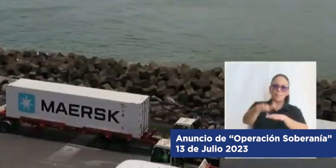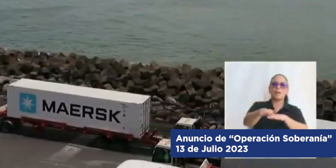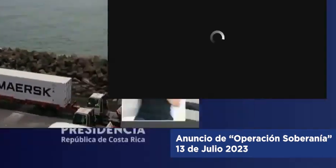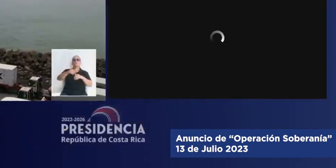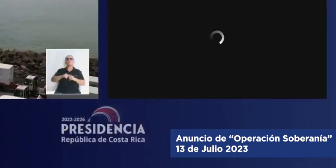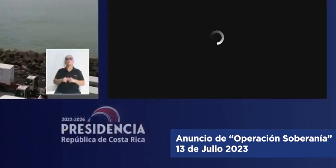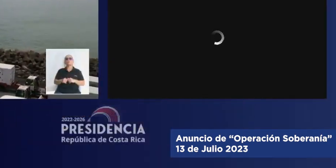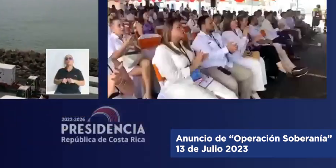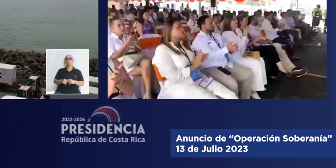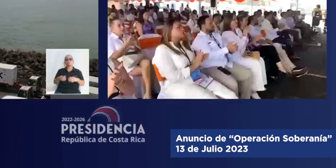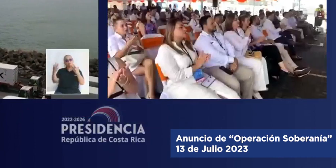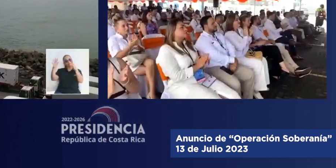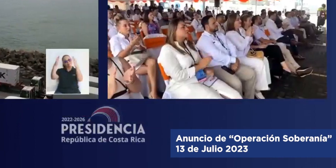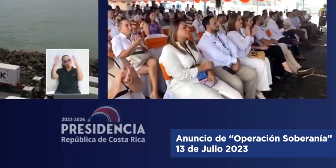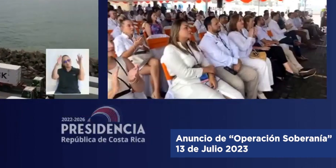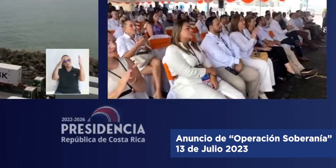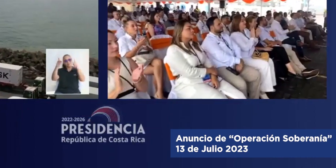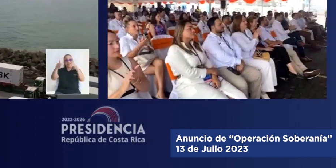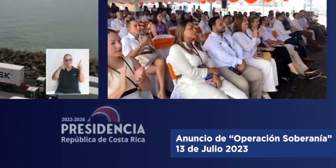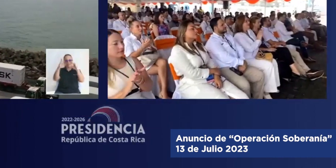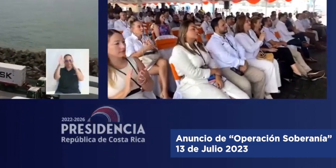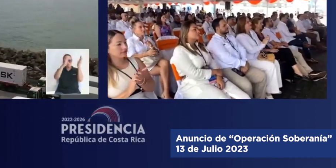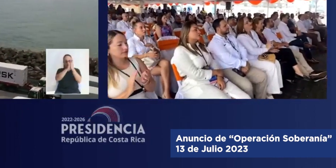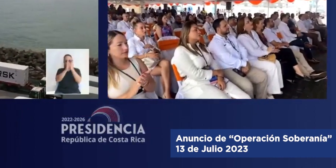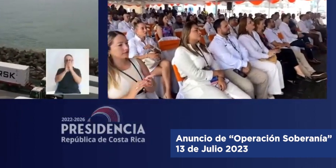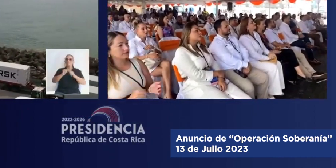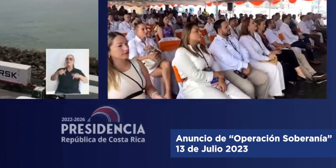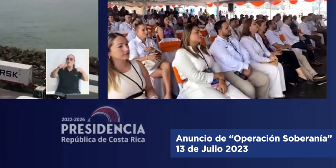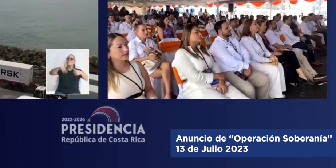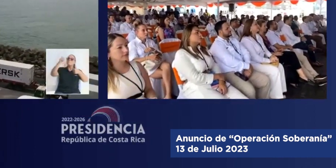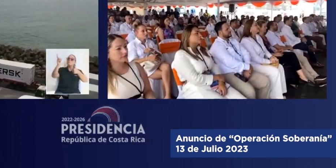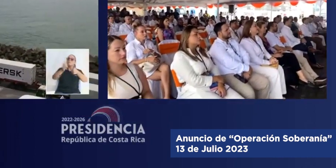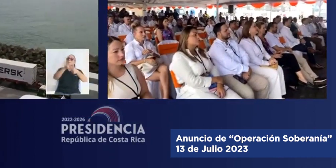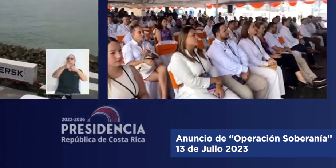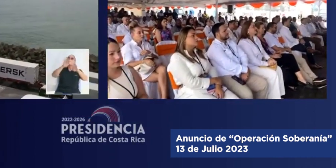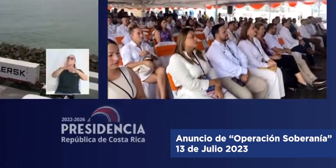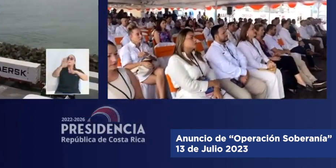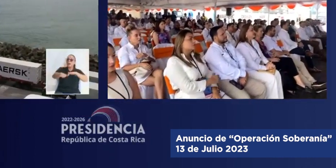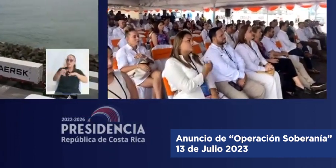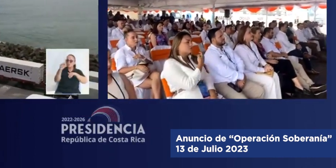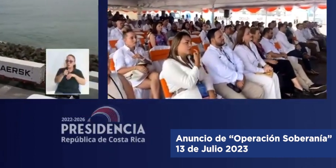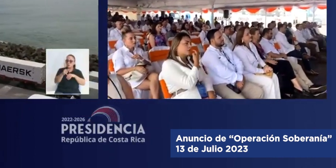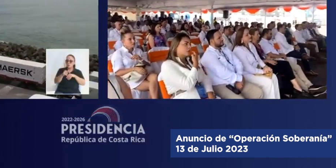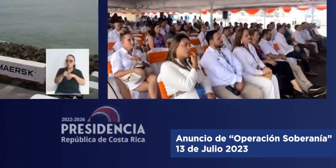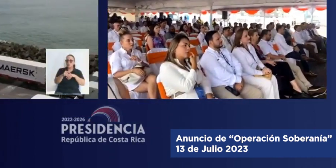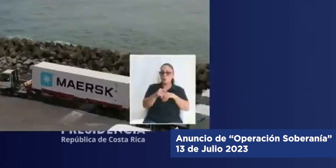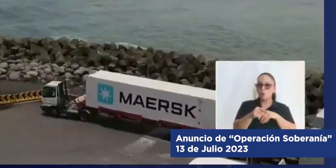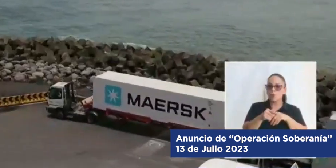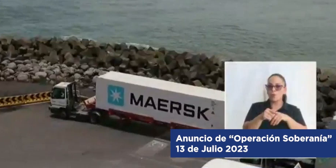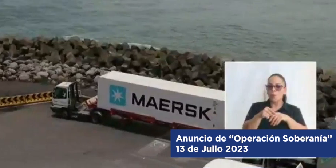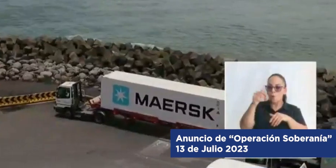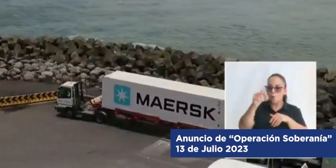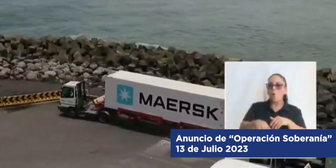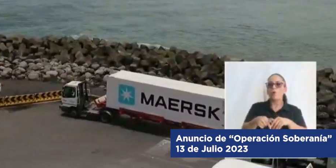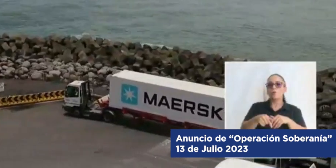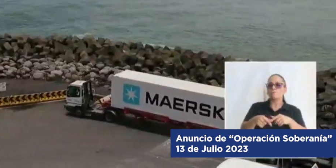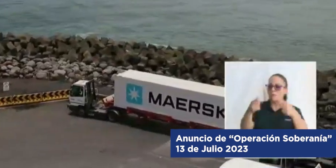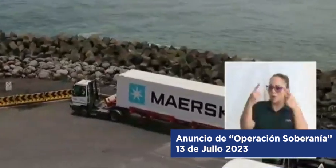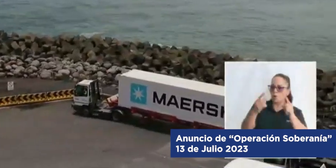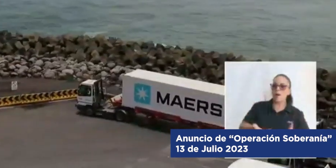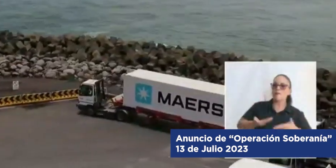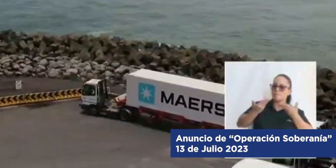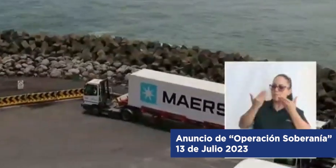Gracias Como el primer paso para devolverle a nuestro pueblo